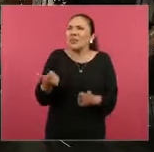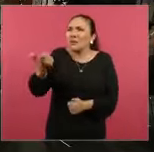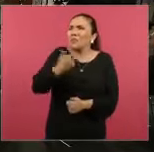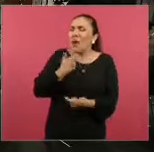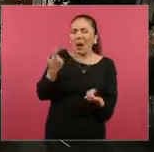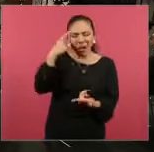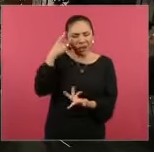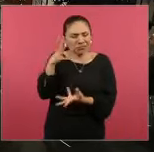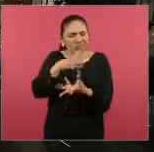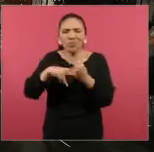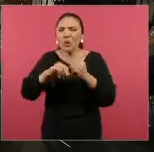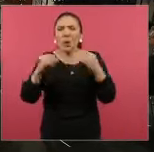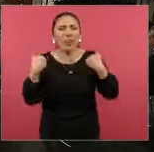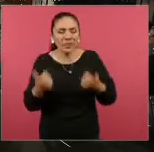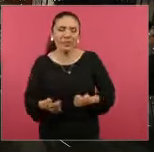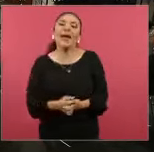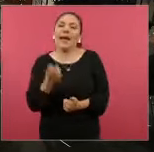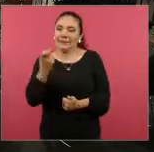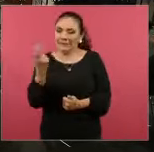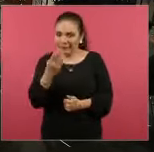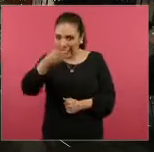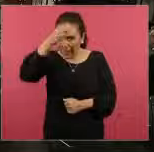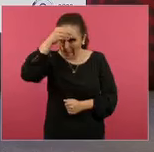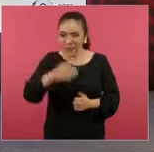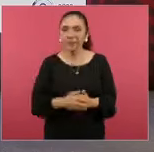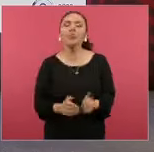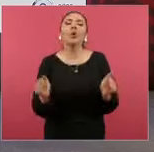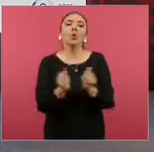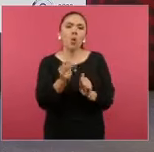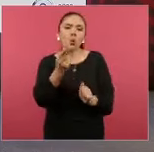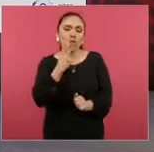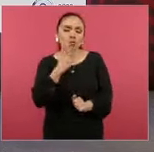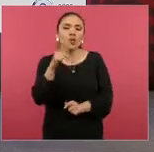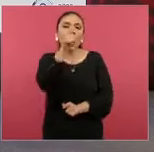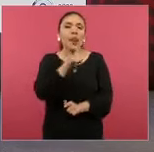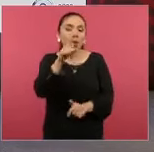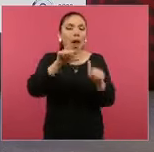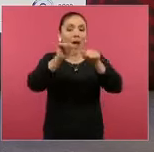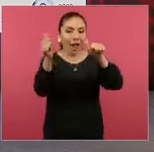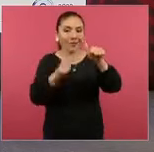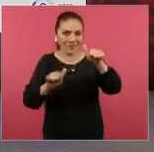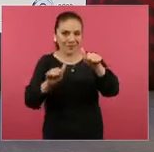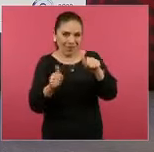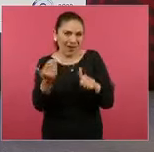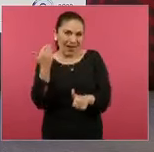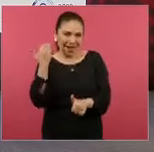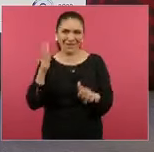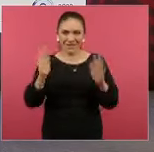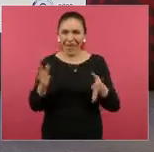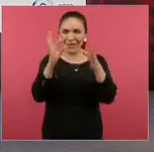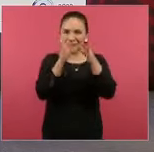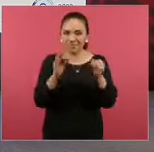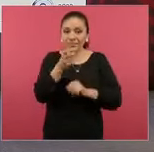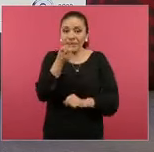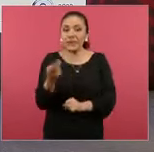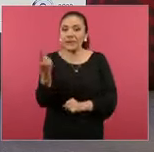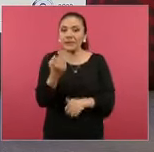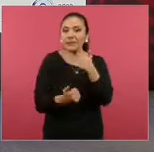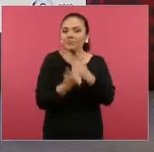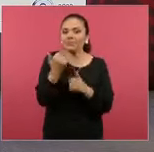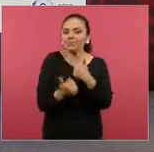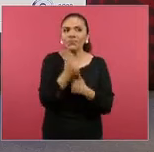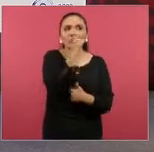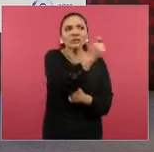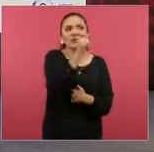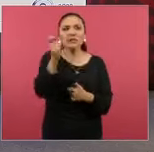a explorar y construir, va a emplear lenguajes artísticos, como ya lo expusimos, que va a tener que buscar la